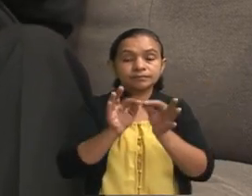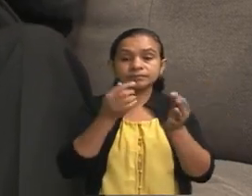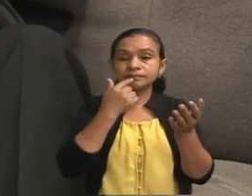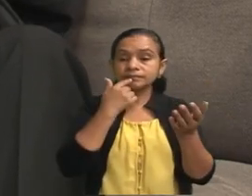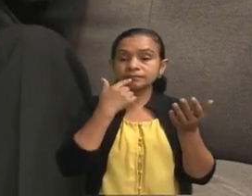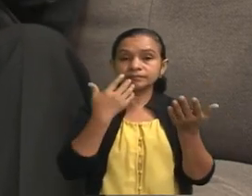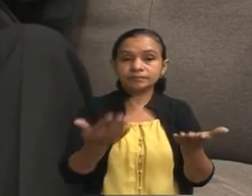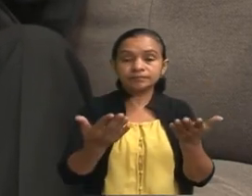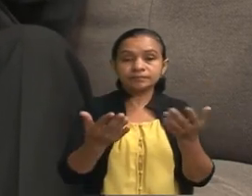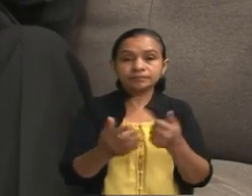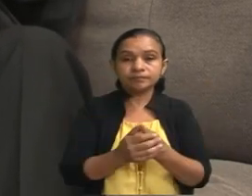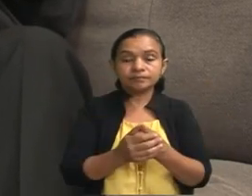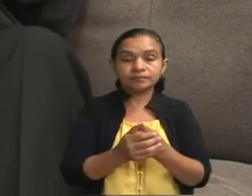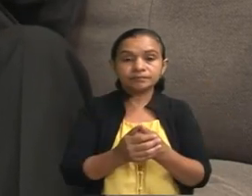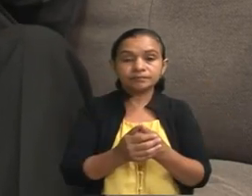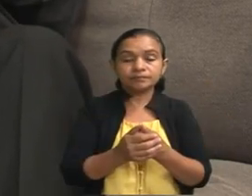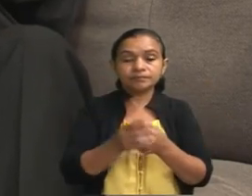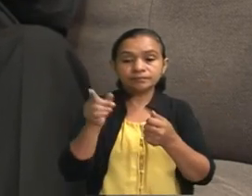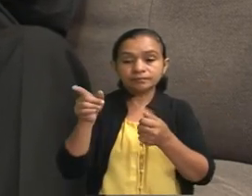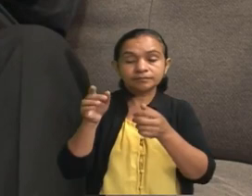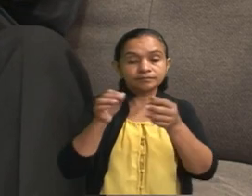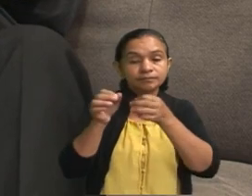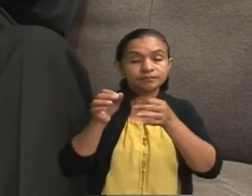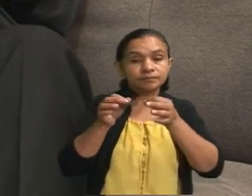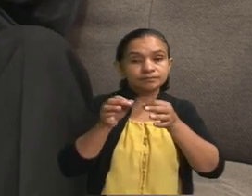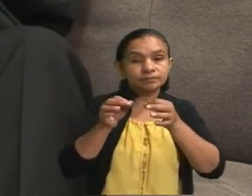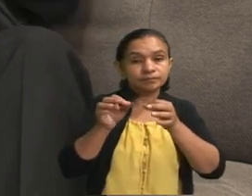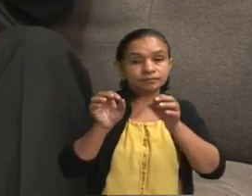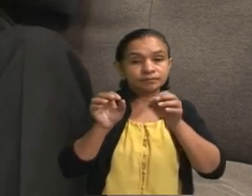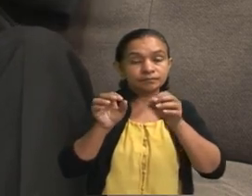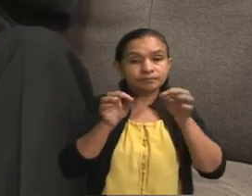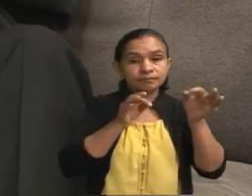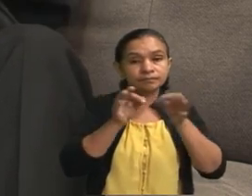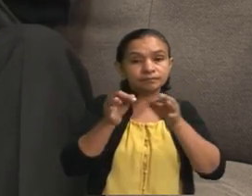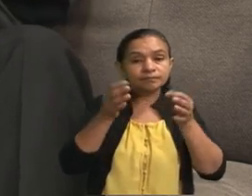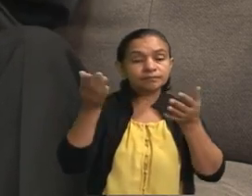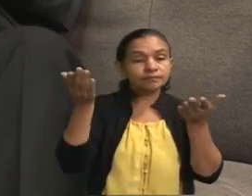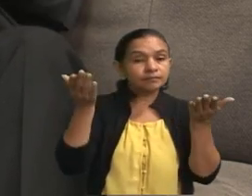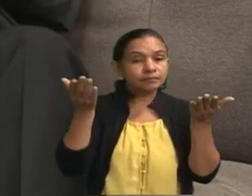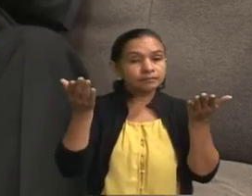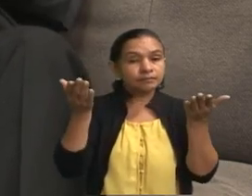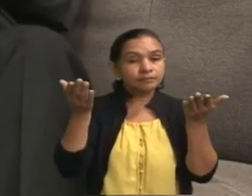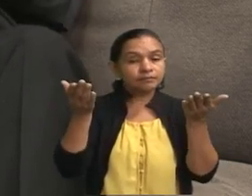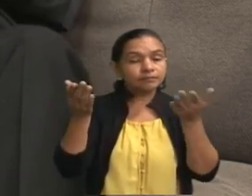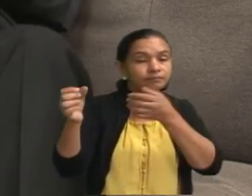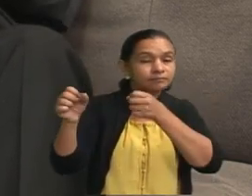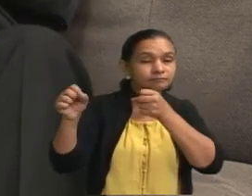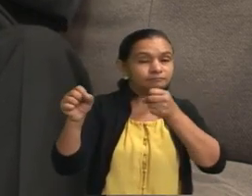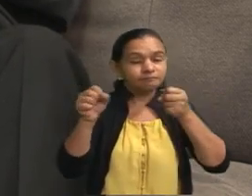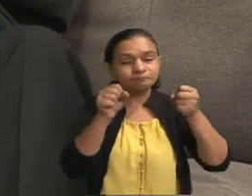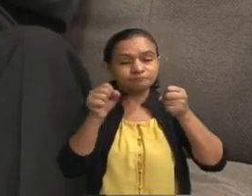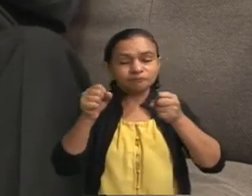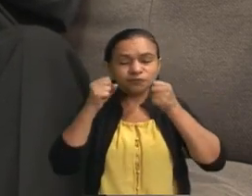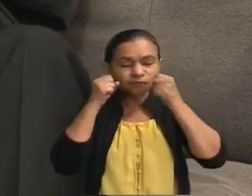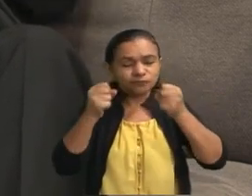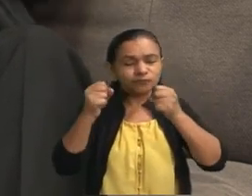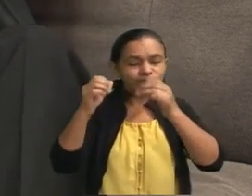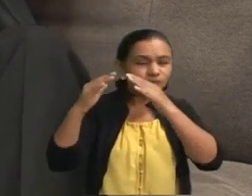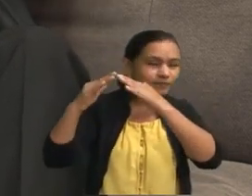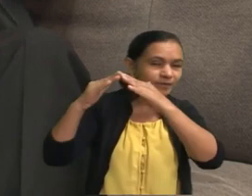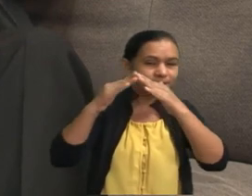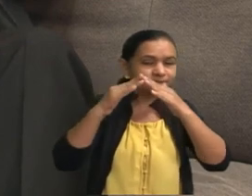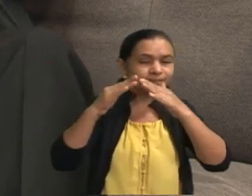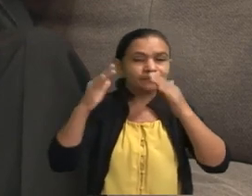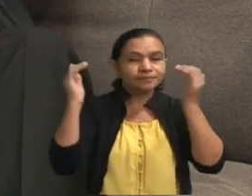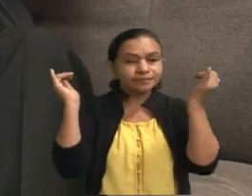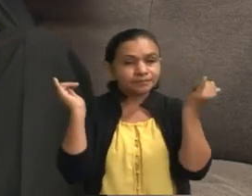Porque Wilfred habló claramente, el ejercicio se basa en la hipótesis de un terremoto enorme, que al